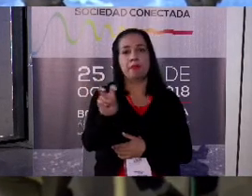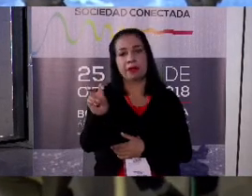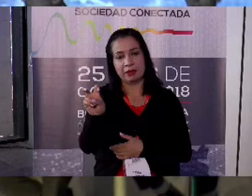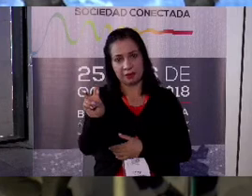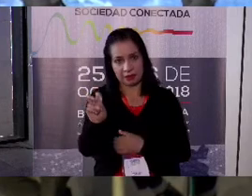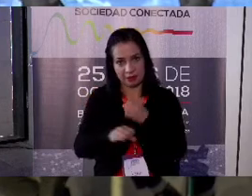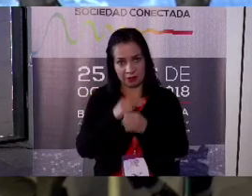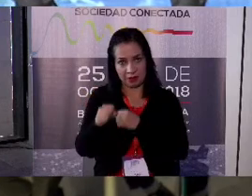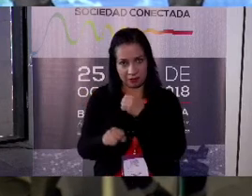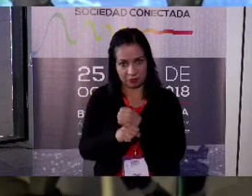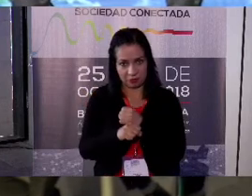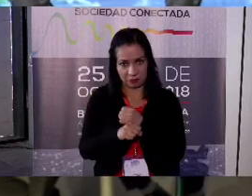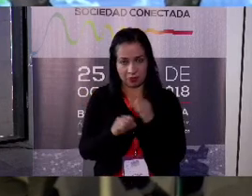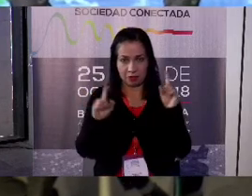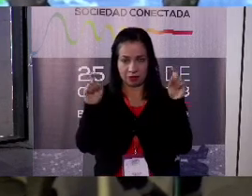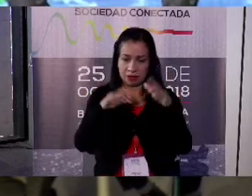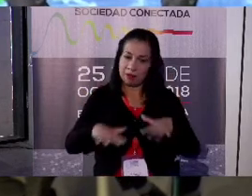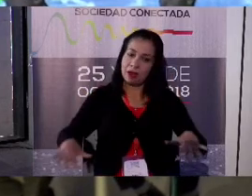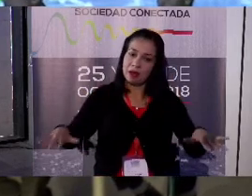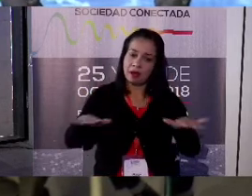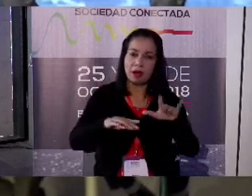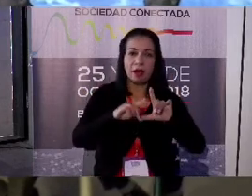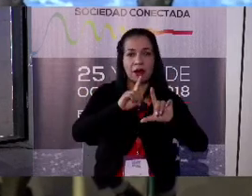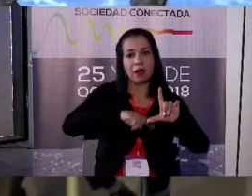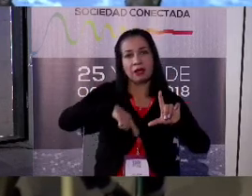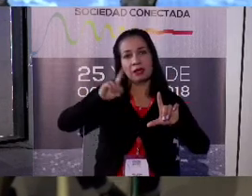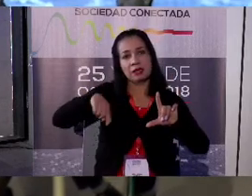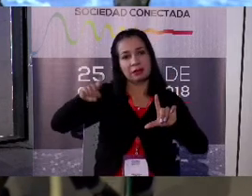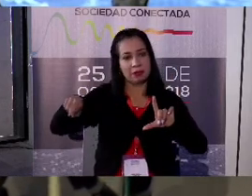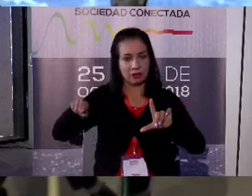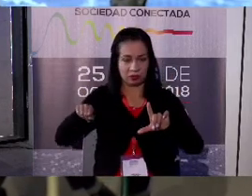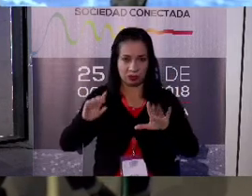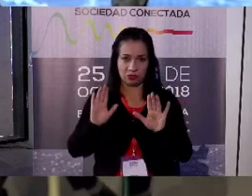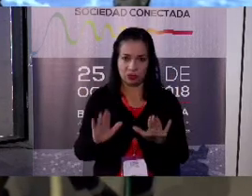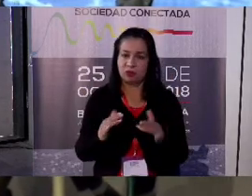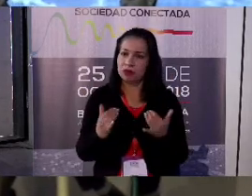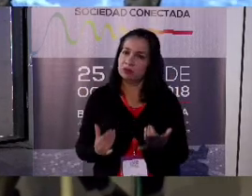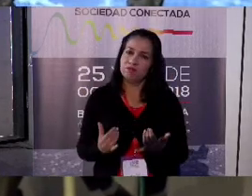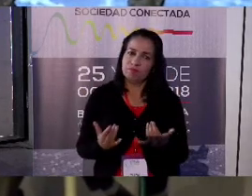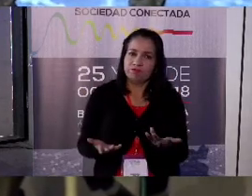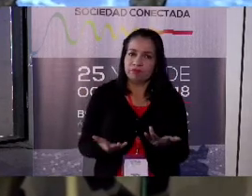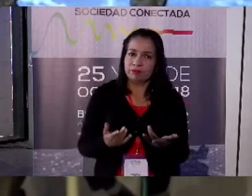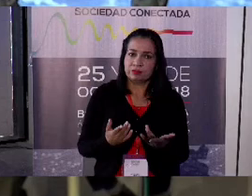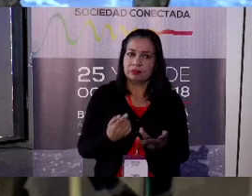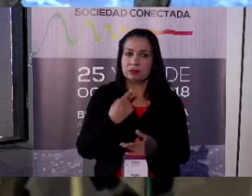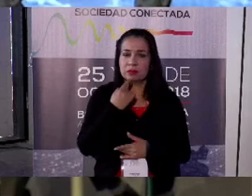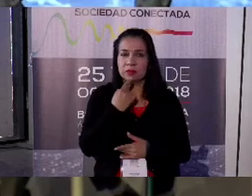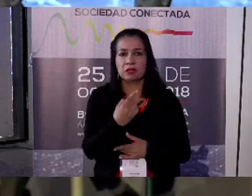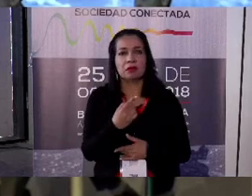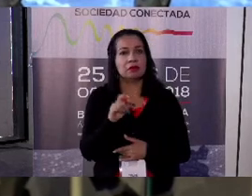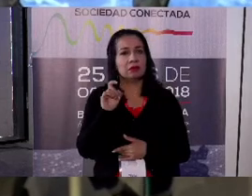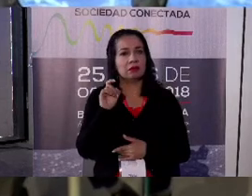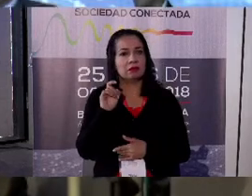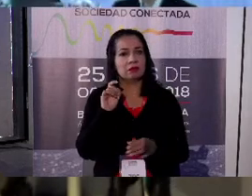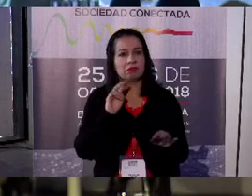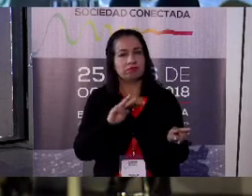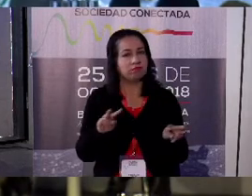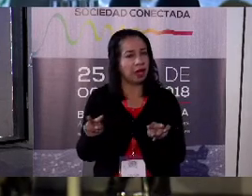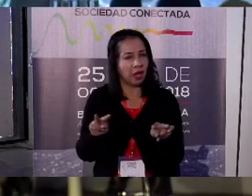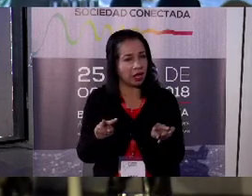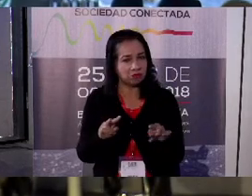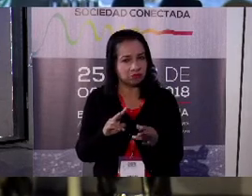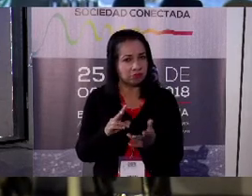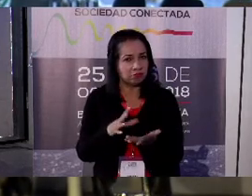espectro eh Y entonces dijeron Bueno hay que ver de retos y proyectos de